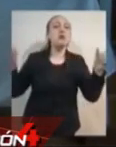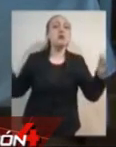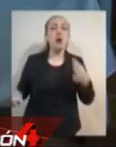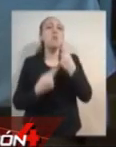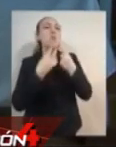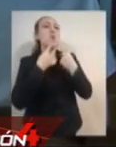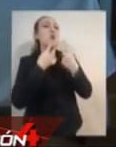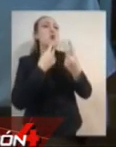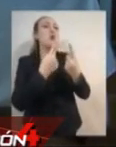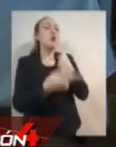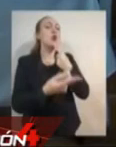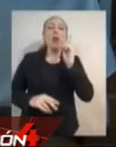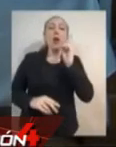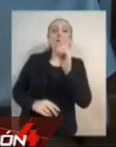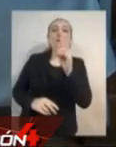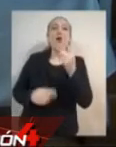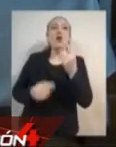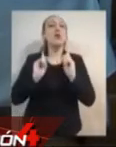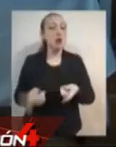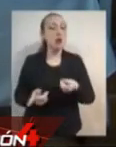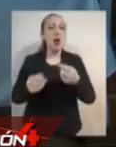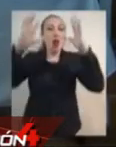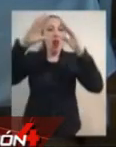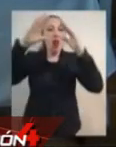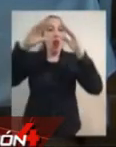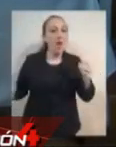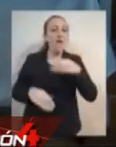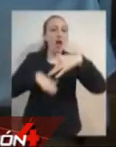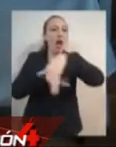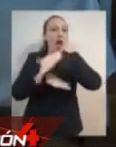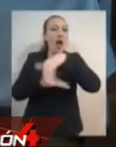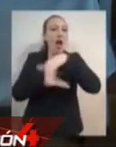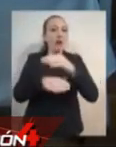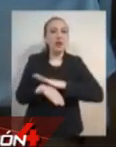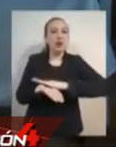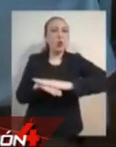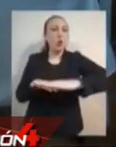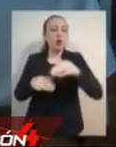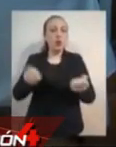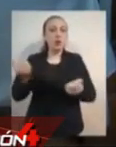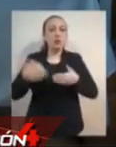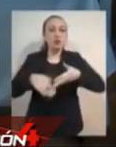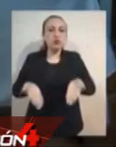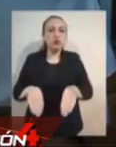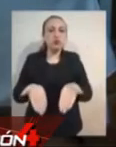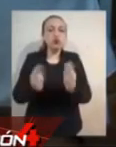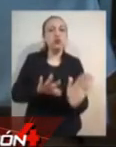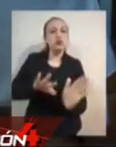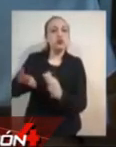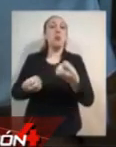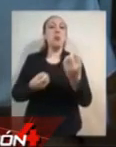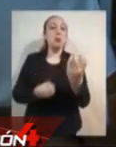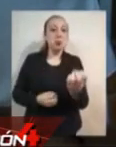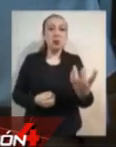observa en el despeje de nieve sobre las distintas calles de los barrios. Es decir, creo que hemos ganado